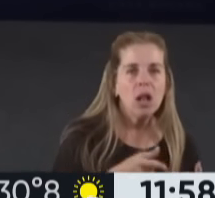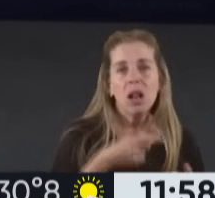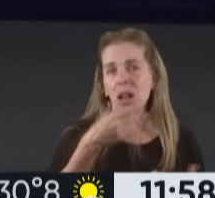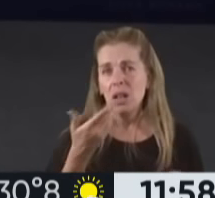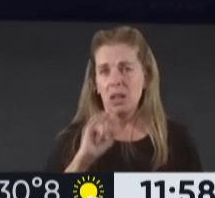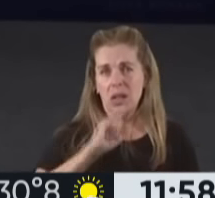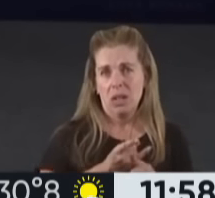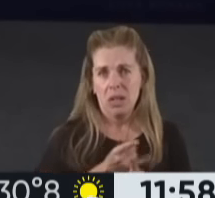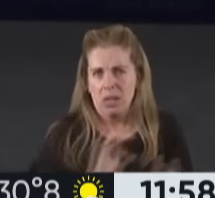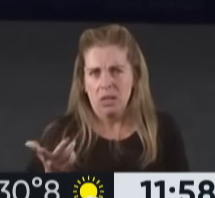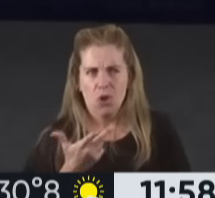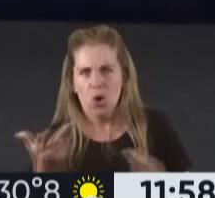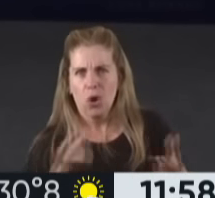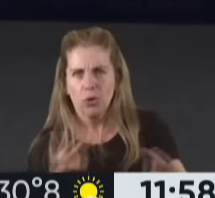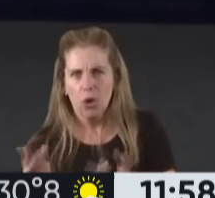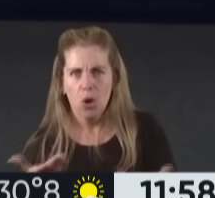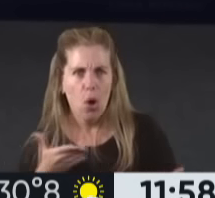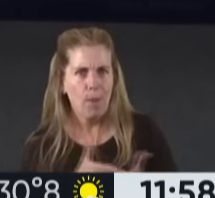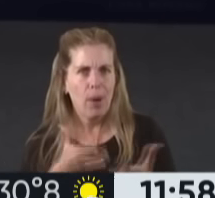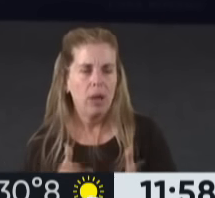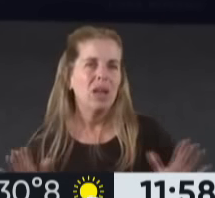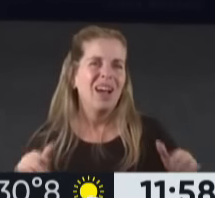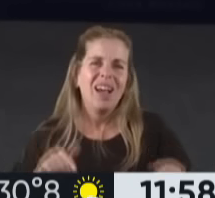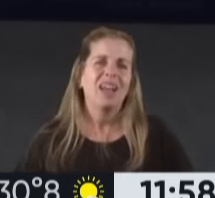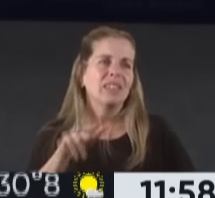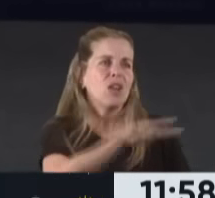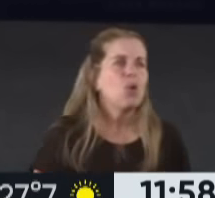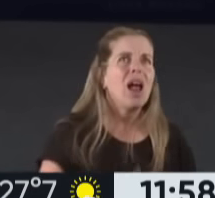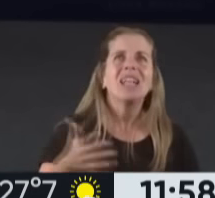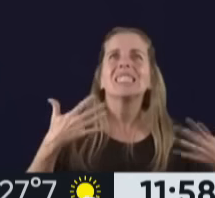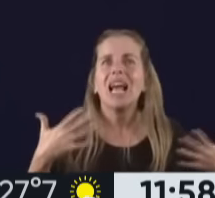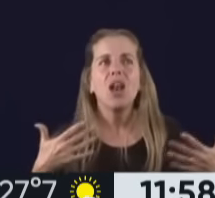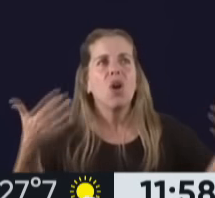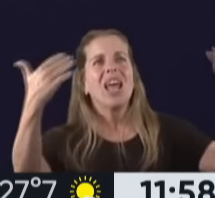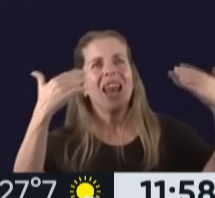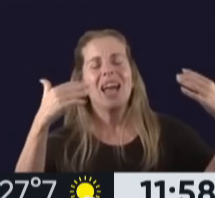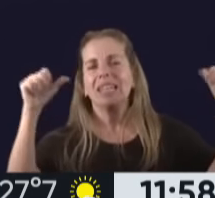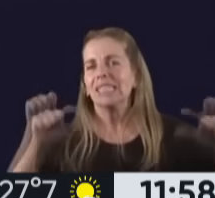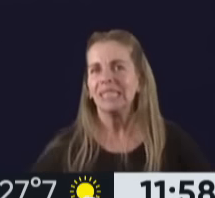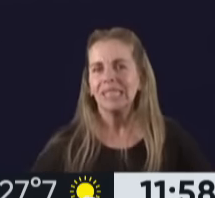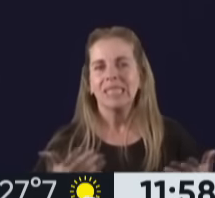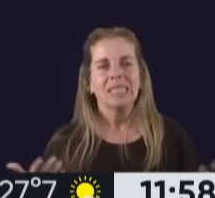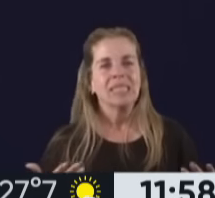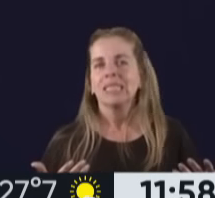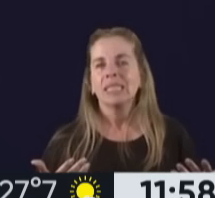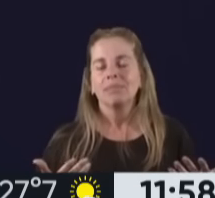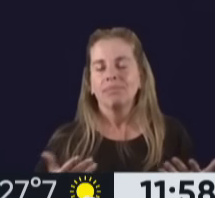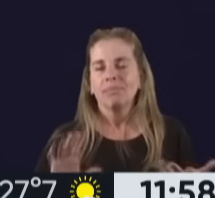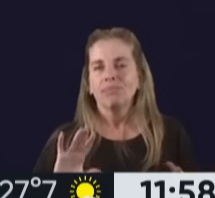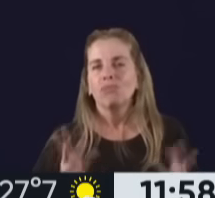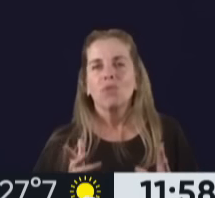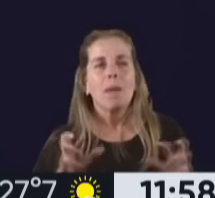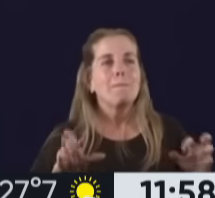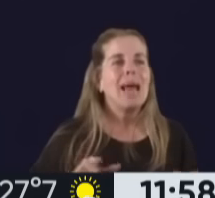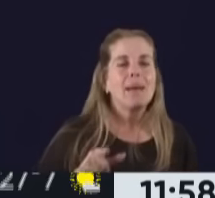Estás abusando de mi... Encima hace calor, no anda el aire, no sé qué pasó. No hay ningún cambio de política y para